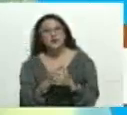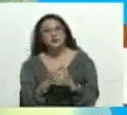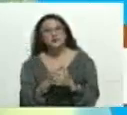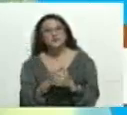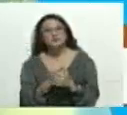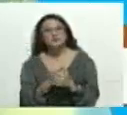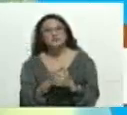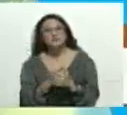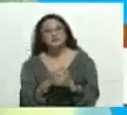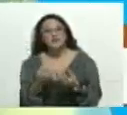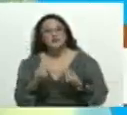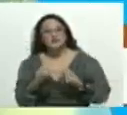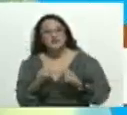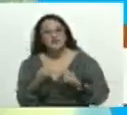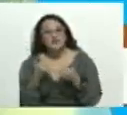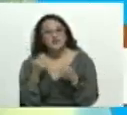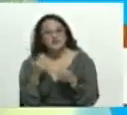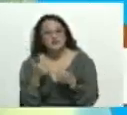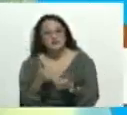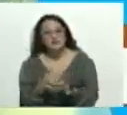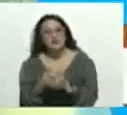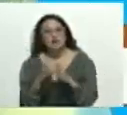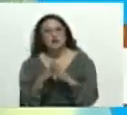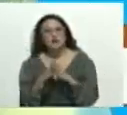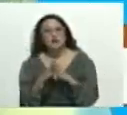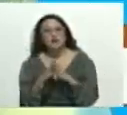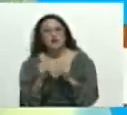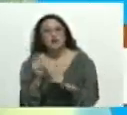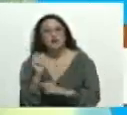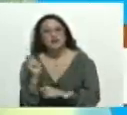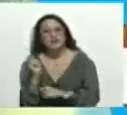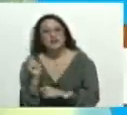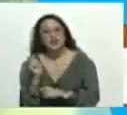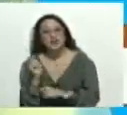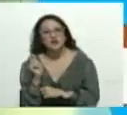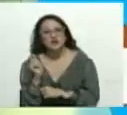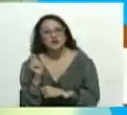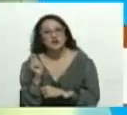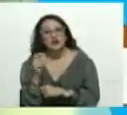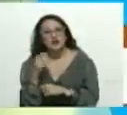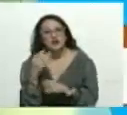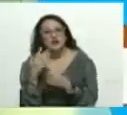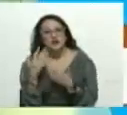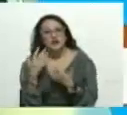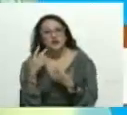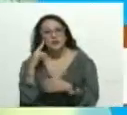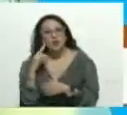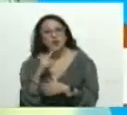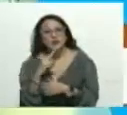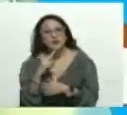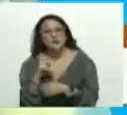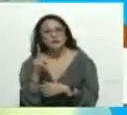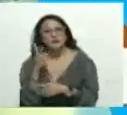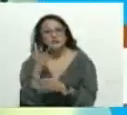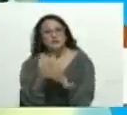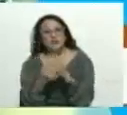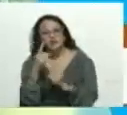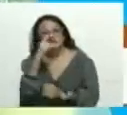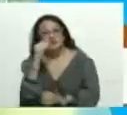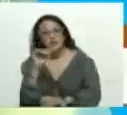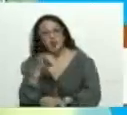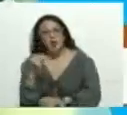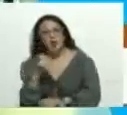el vivir viviendo toda la toda la teoría la praxis de Bolívar sino que también trajo a Zamora que